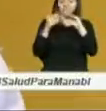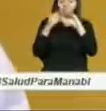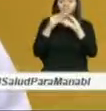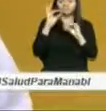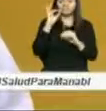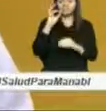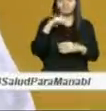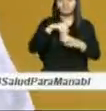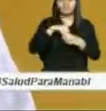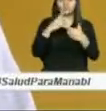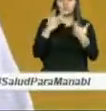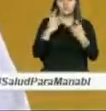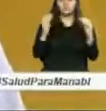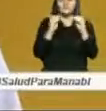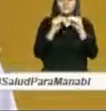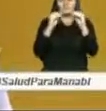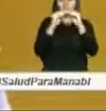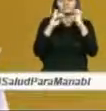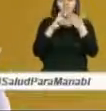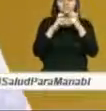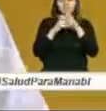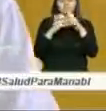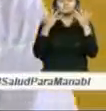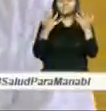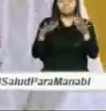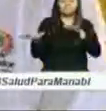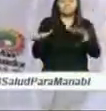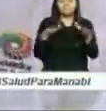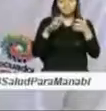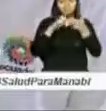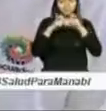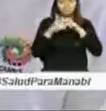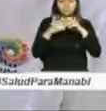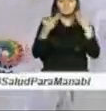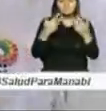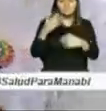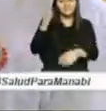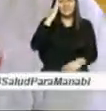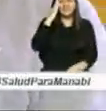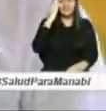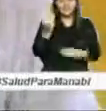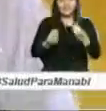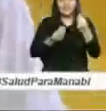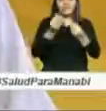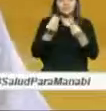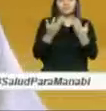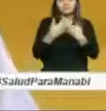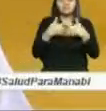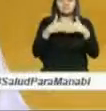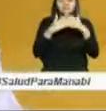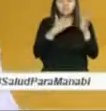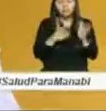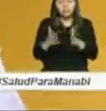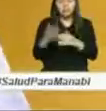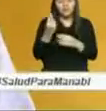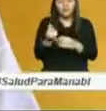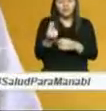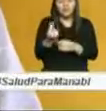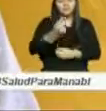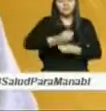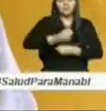contar muchas más. Dentro de la tragedia, nos podemos sentir orgullosos de cómo reaccionamos, con la rapidez que